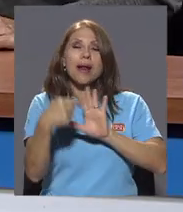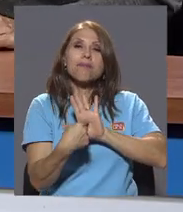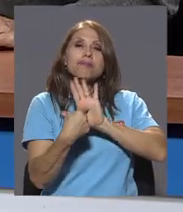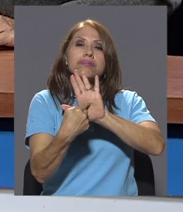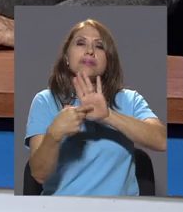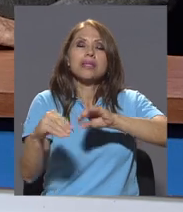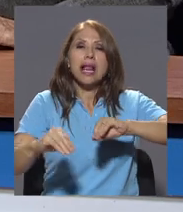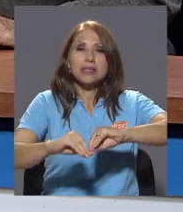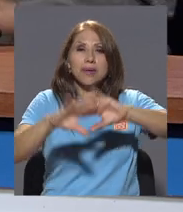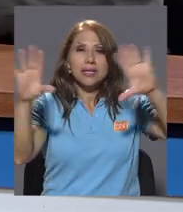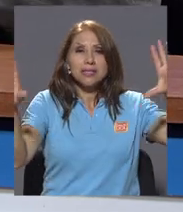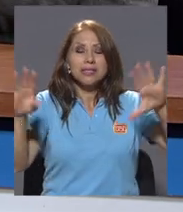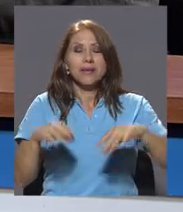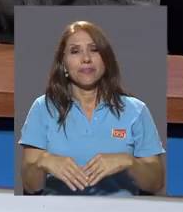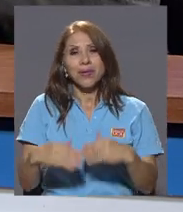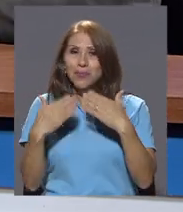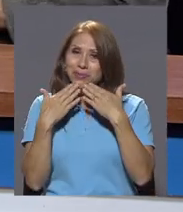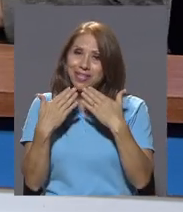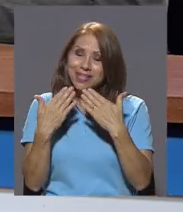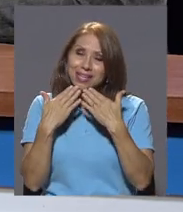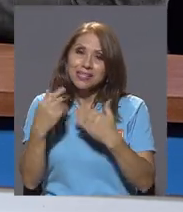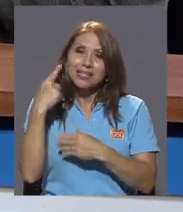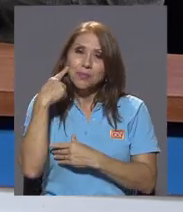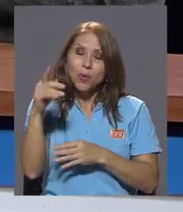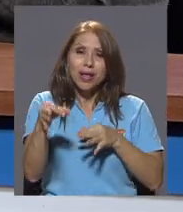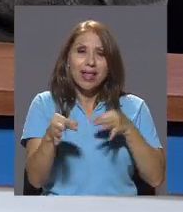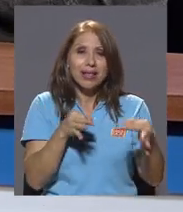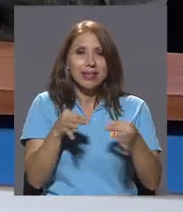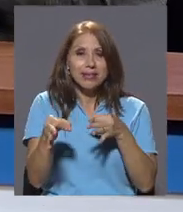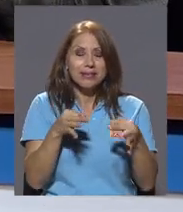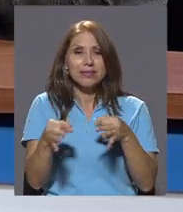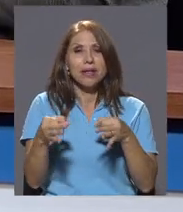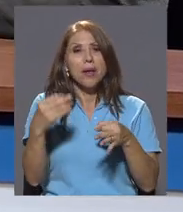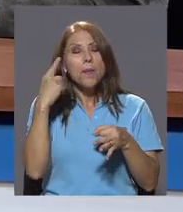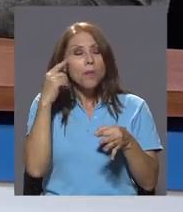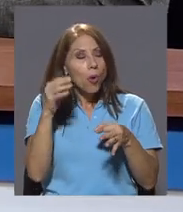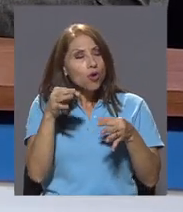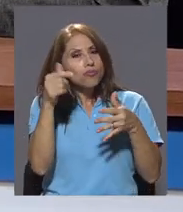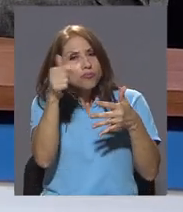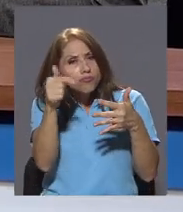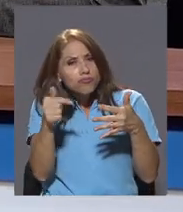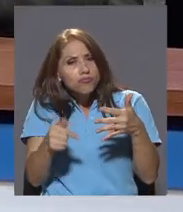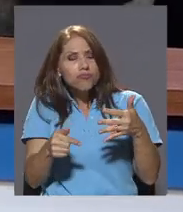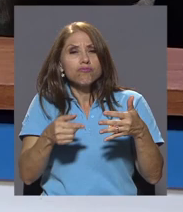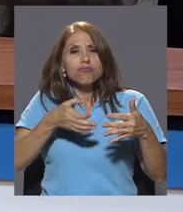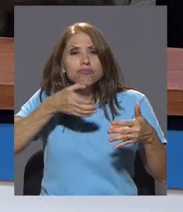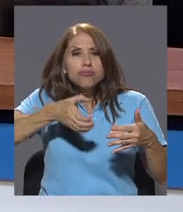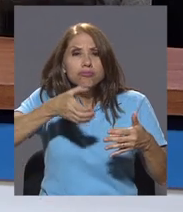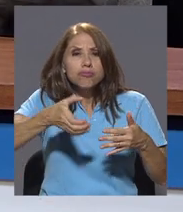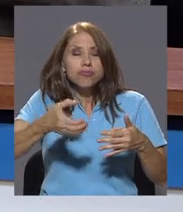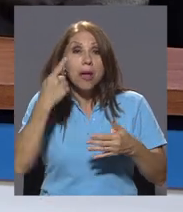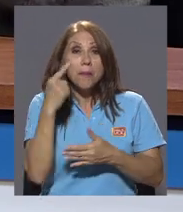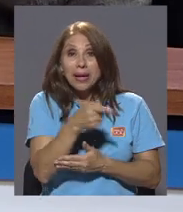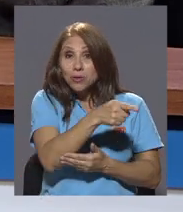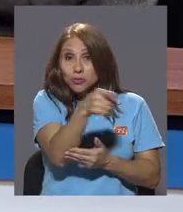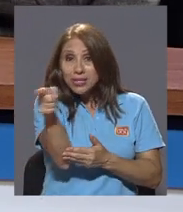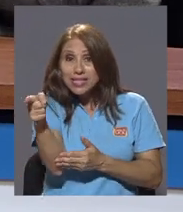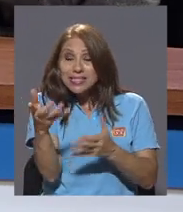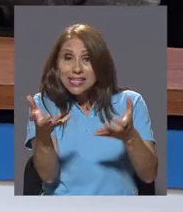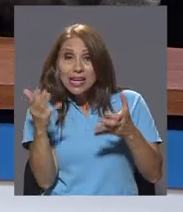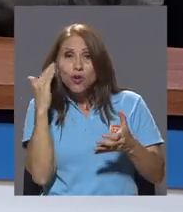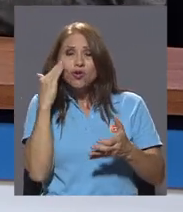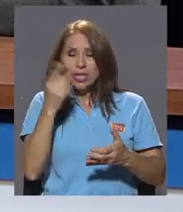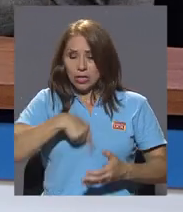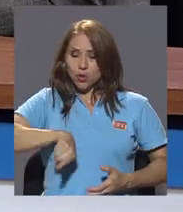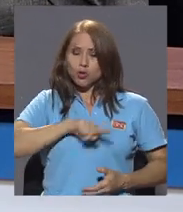marco pues muchísimas gracias por habernos dado esta explicación y estos detalles para que nuestro público haya en su casa entonces si quiere conocer qué hacemos cómo